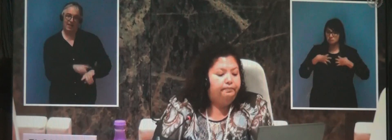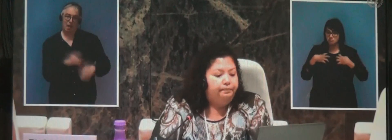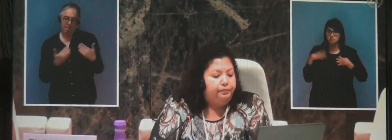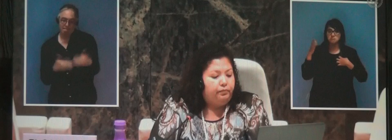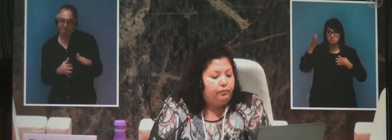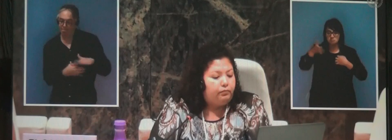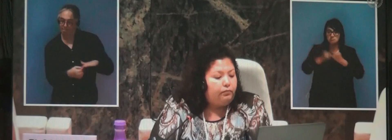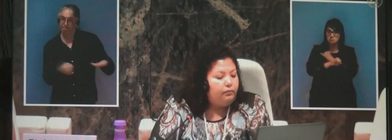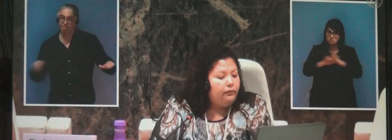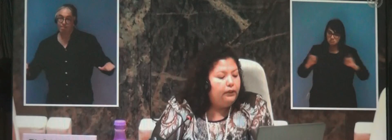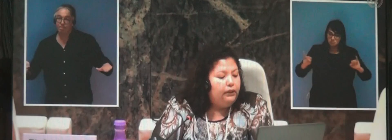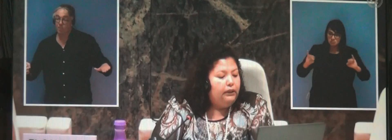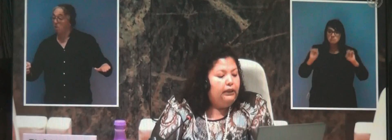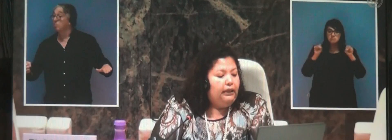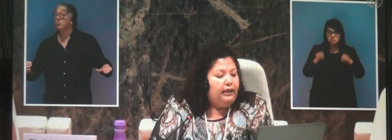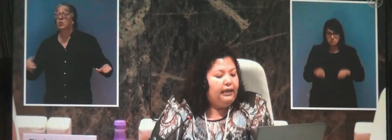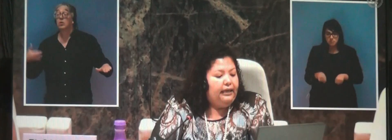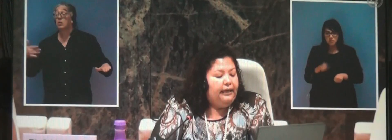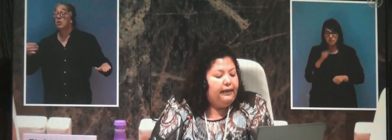independiente,